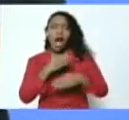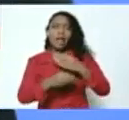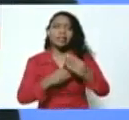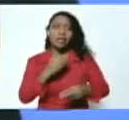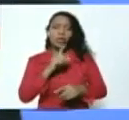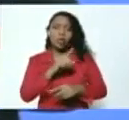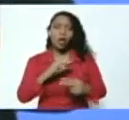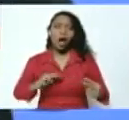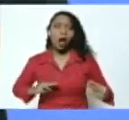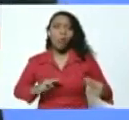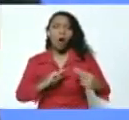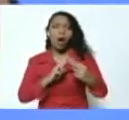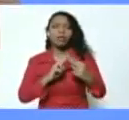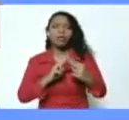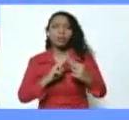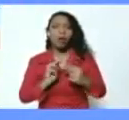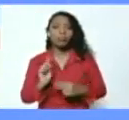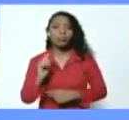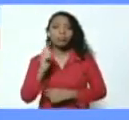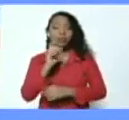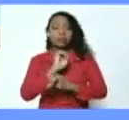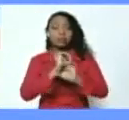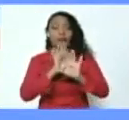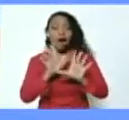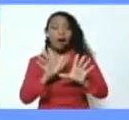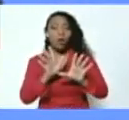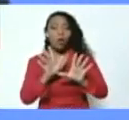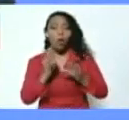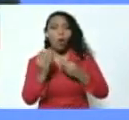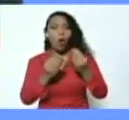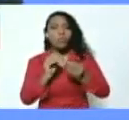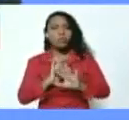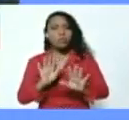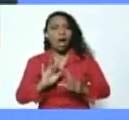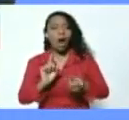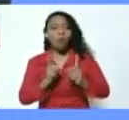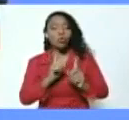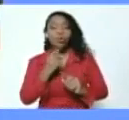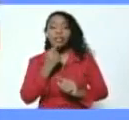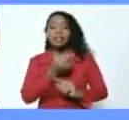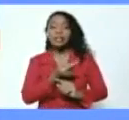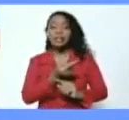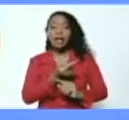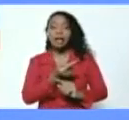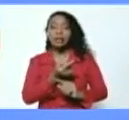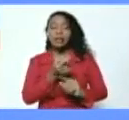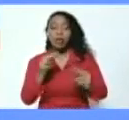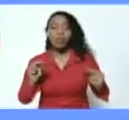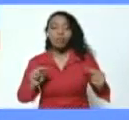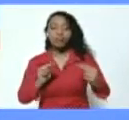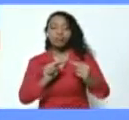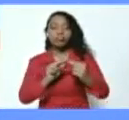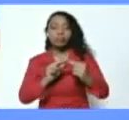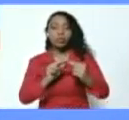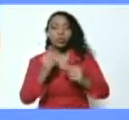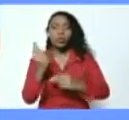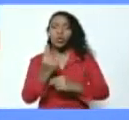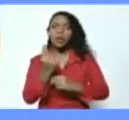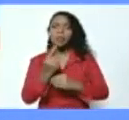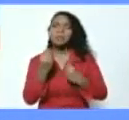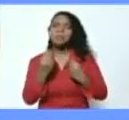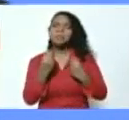los encuentros meramente declarativos, como ya algunos decían, de los encuentros solamente